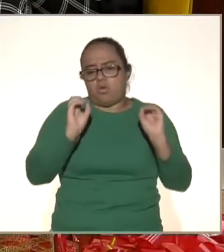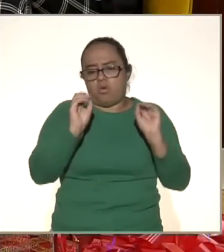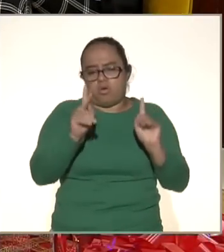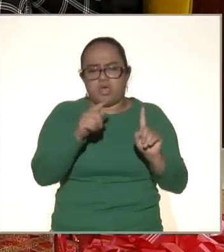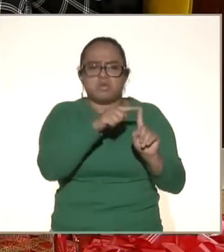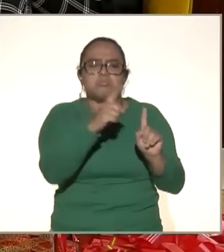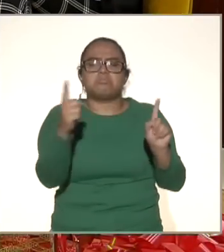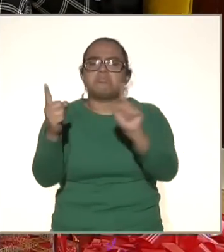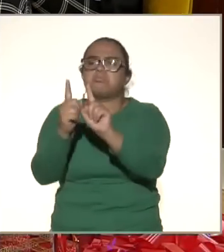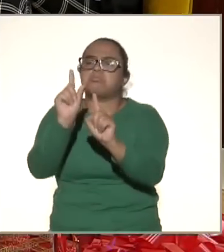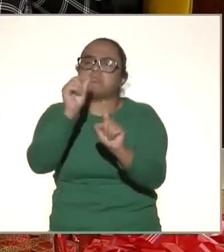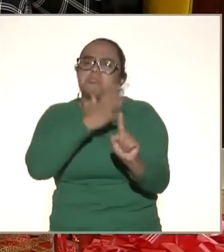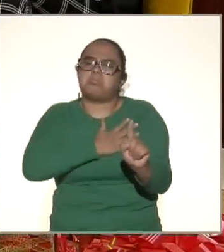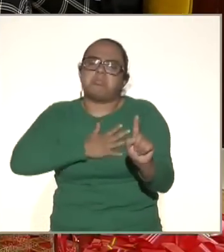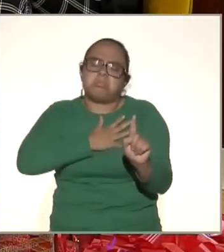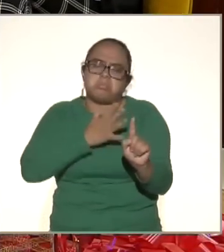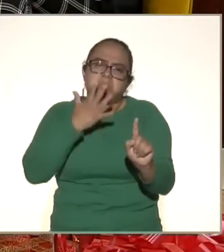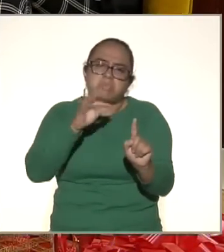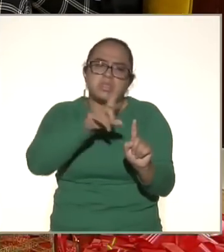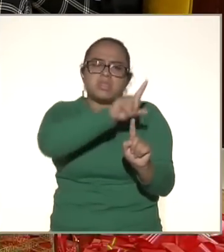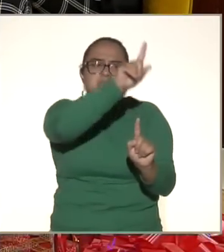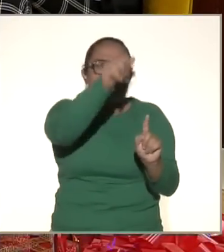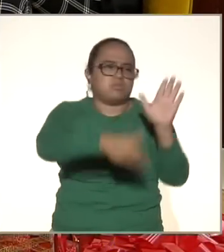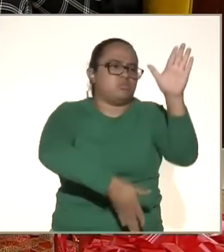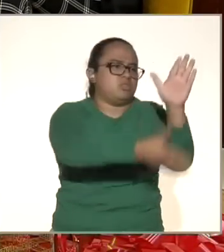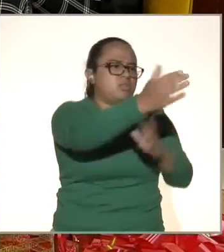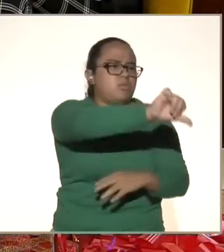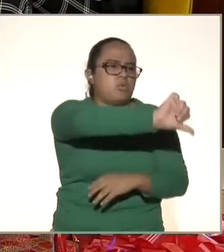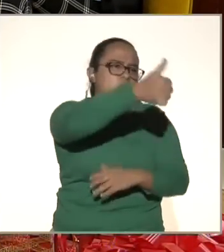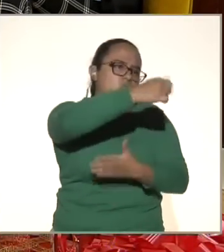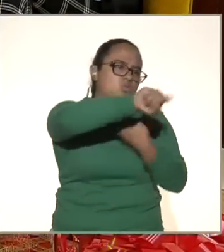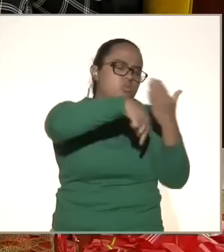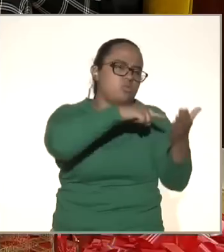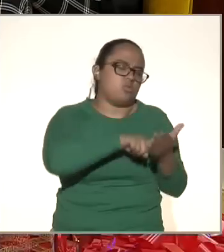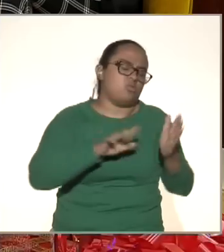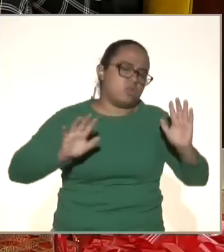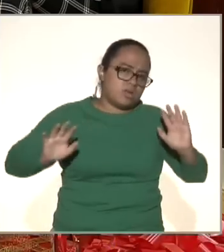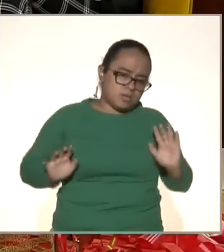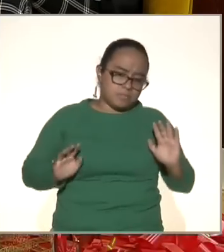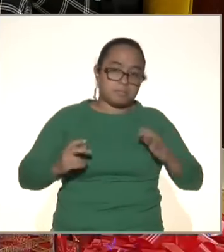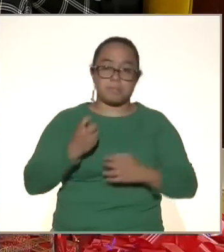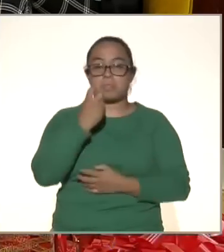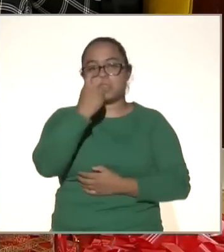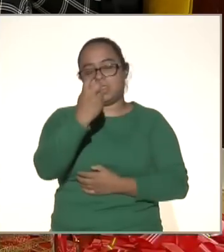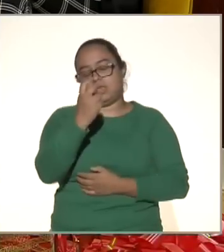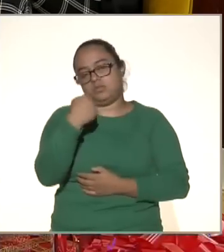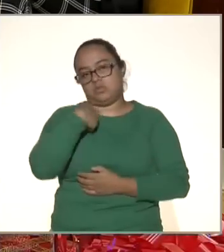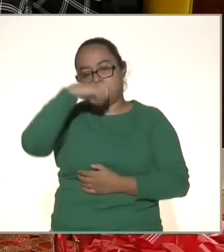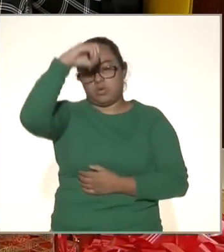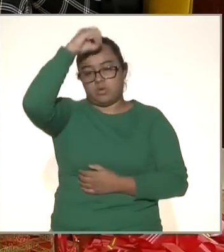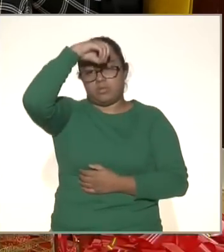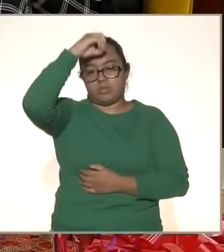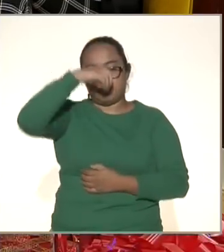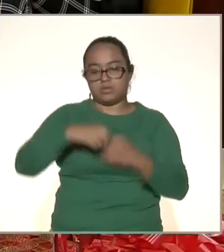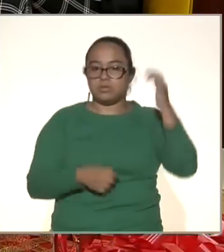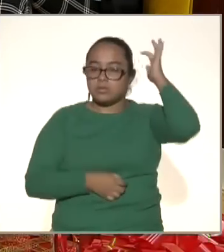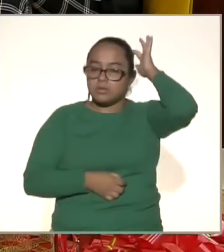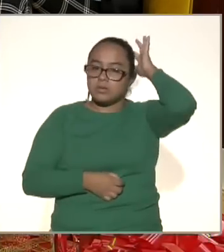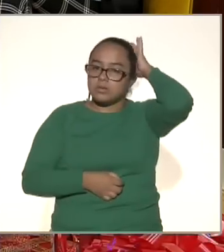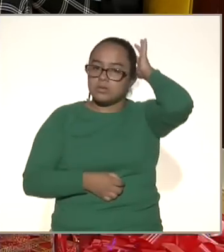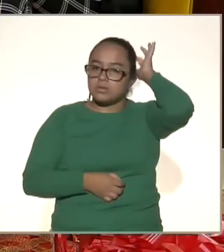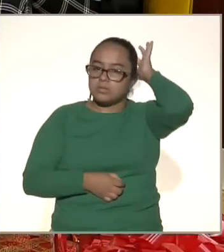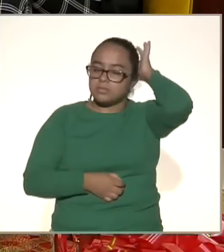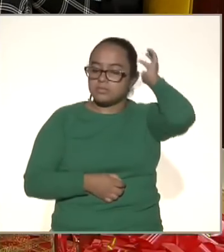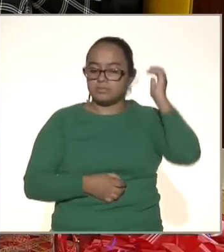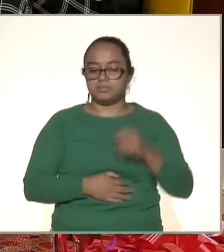con nosotros y después Te retiras. te Sí, vas y la fiesta en pasas otro mejor en otro lado. Sería, yo creo que más a favor de los demás y no tanto de la